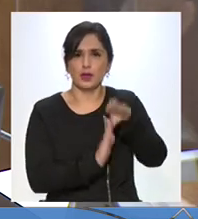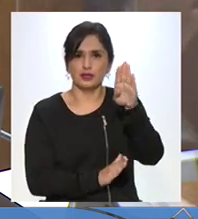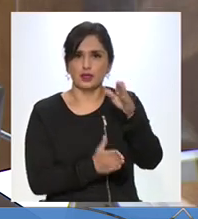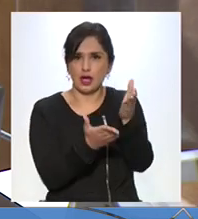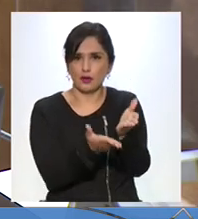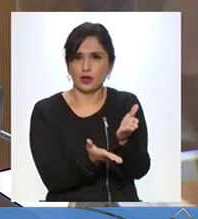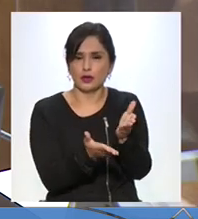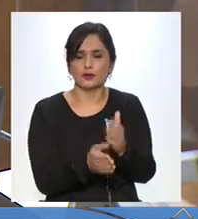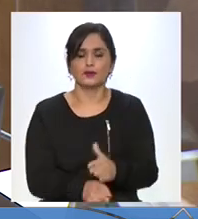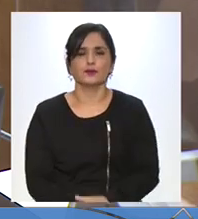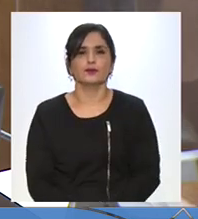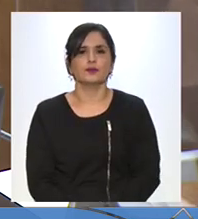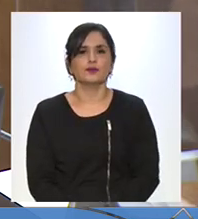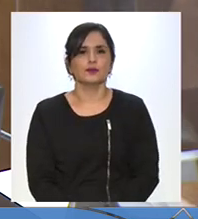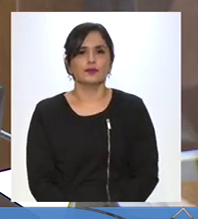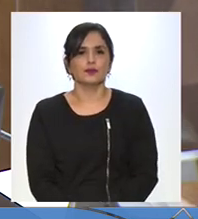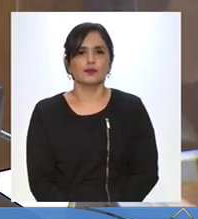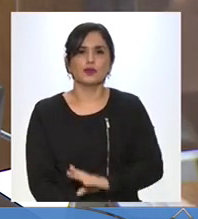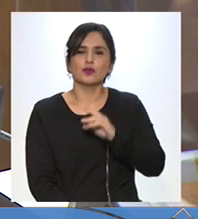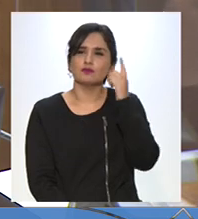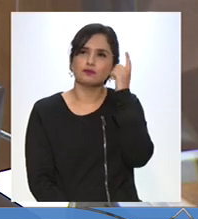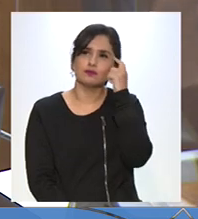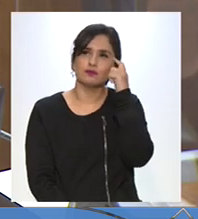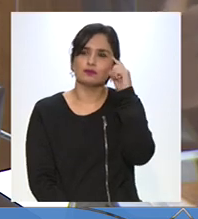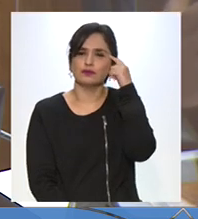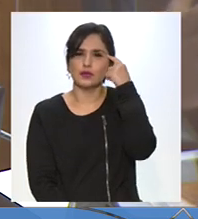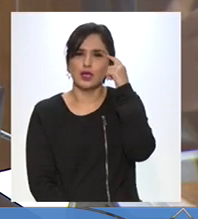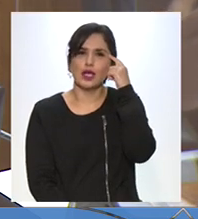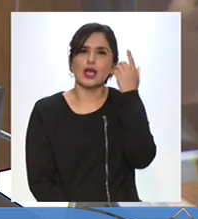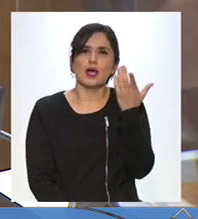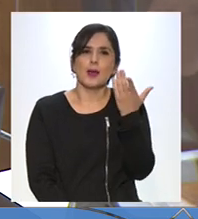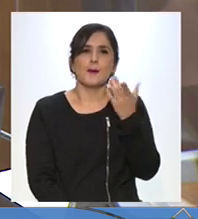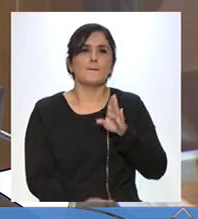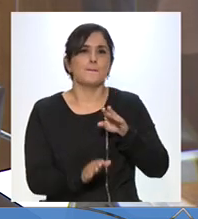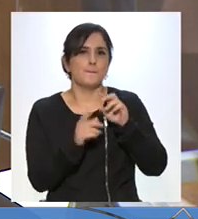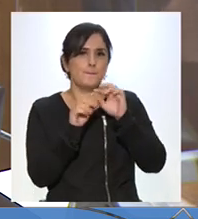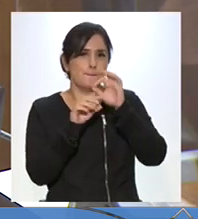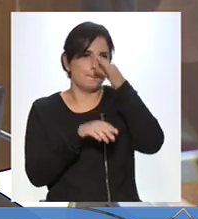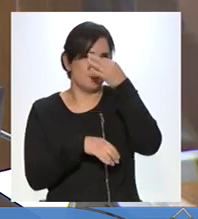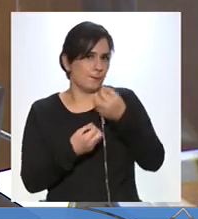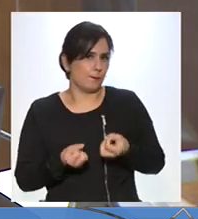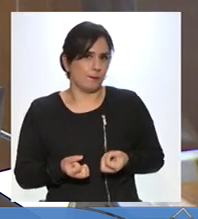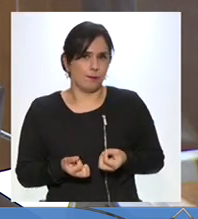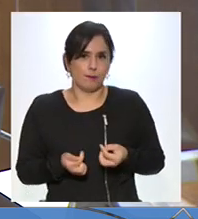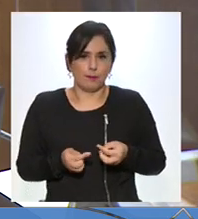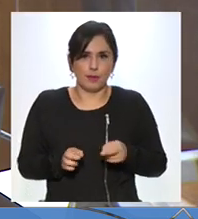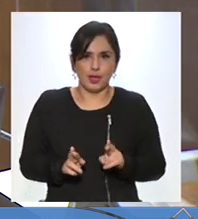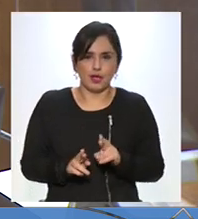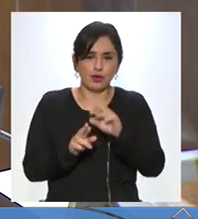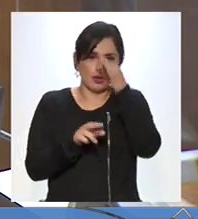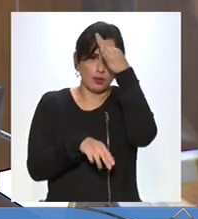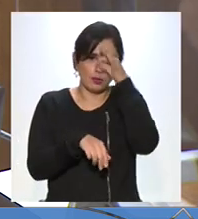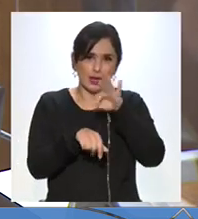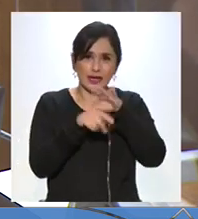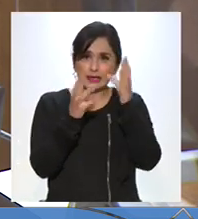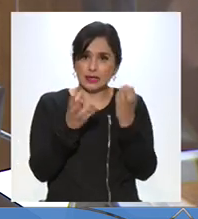paradojal para el raciocinio, decir que en pandemia, la peor pandemia que ha tenido el mundo en los últimos 100 años,